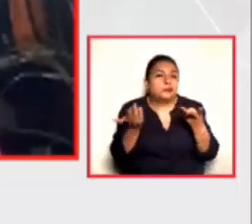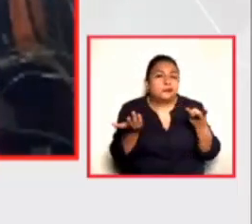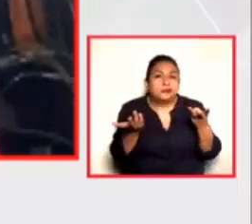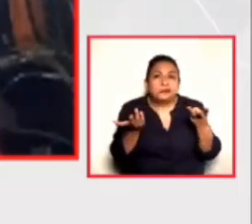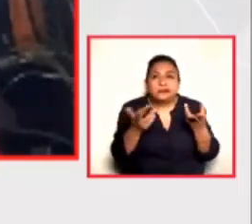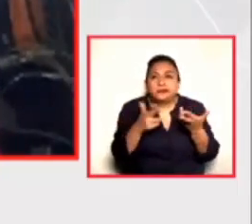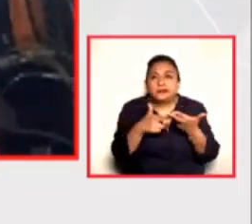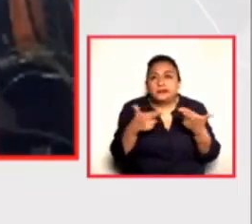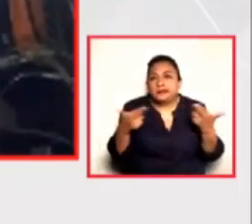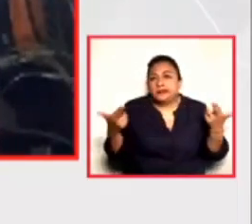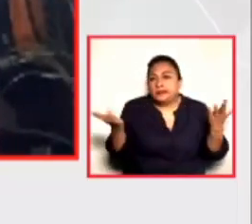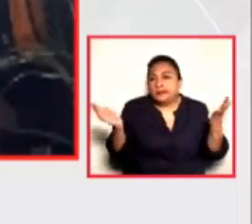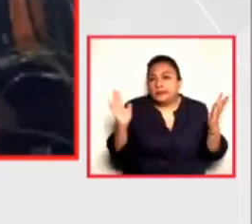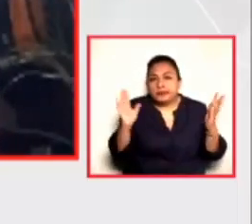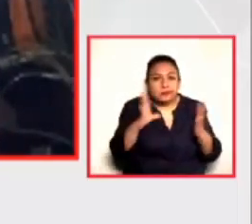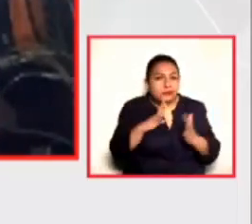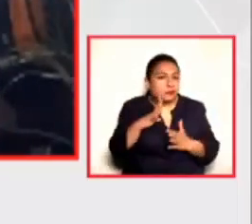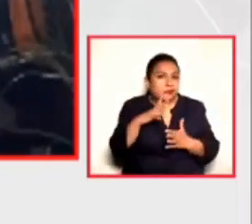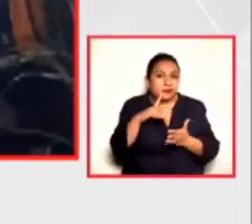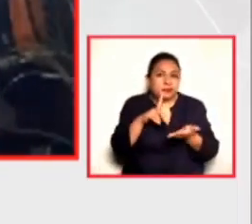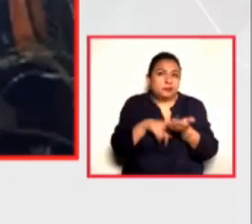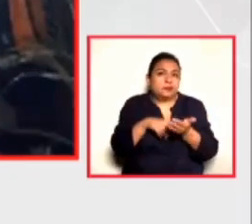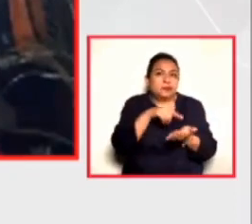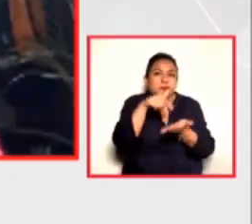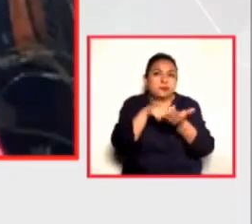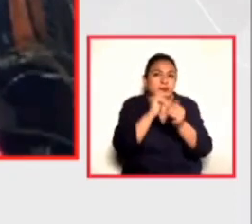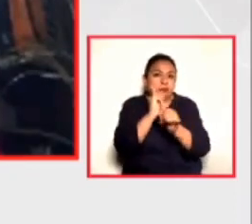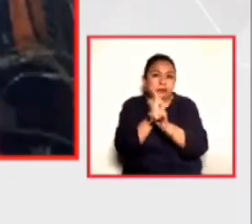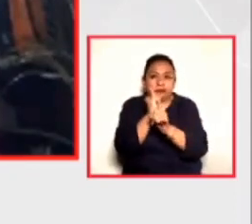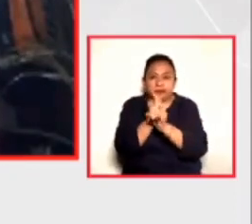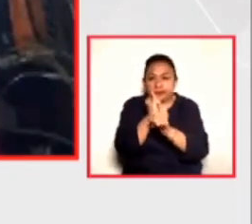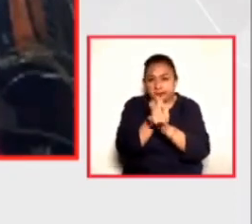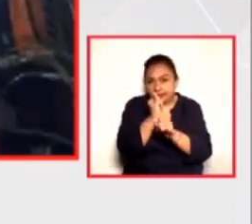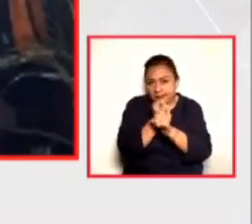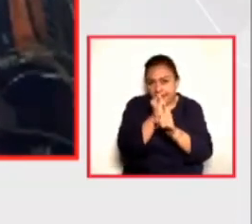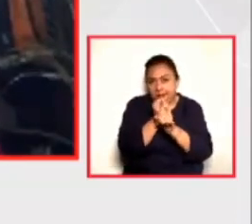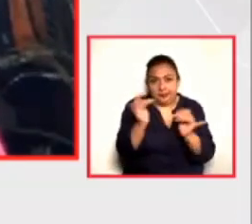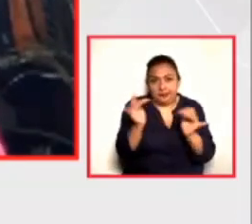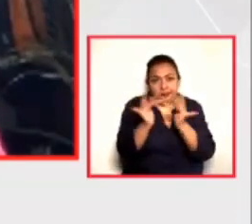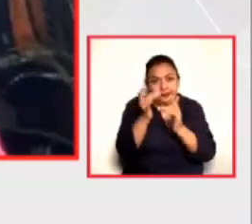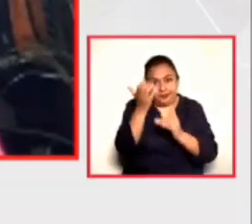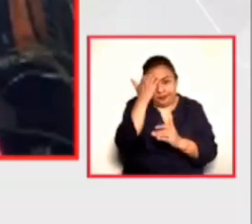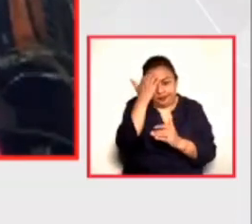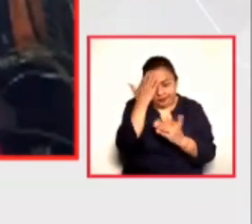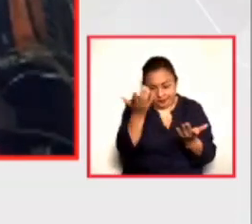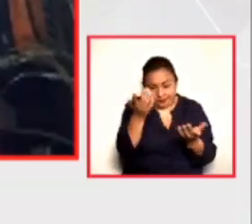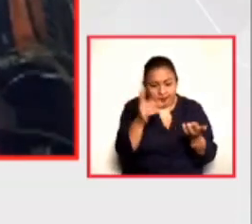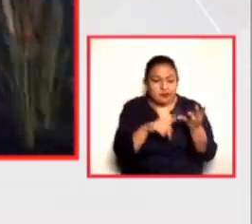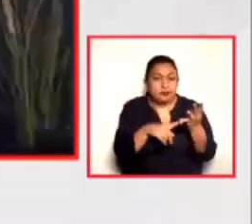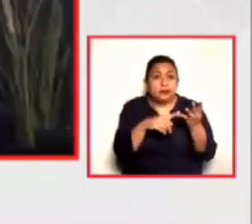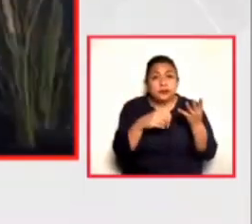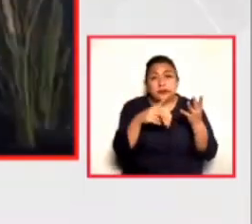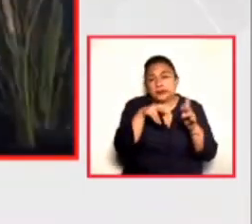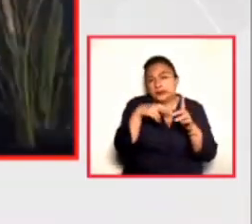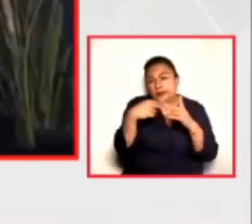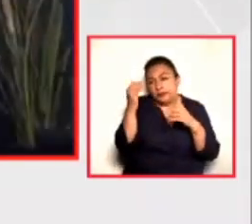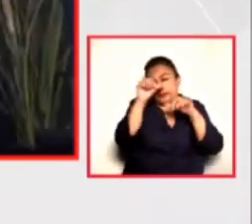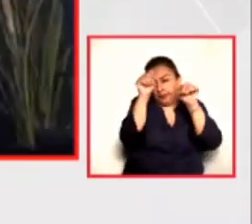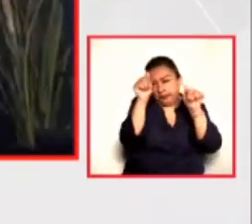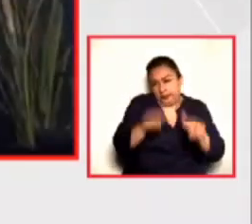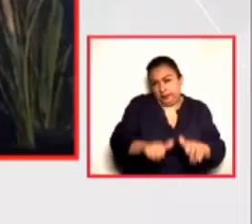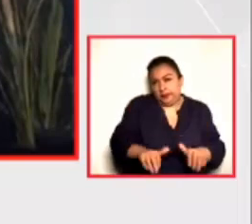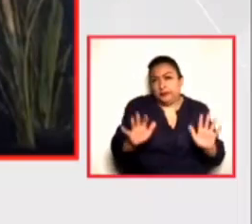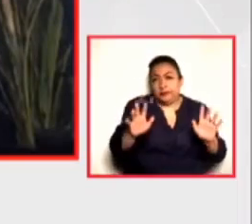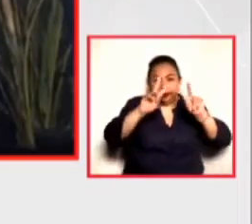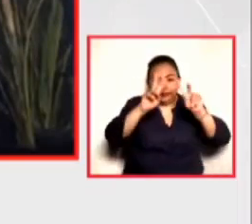que surgen, ¿no? A través de sitios de internet. Posturas de artísticas por ahí también. Son temáticas de